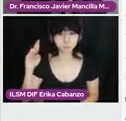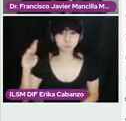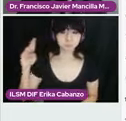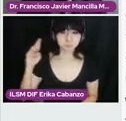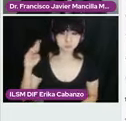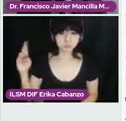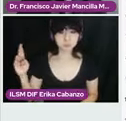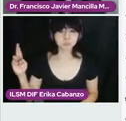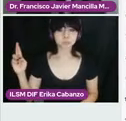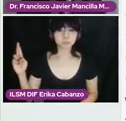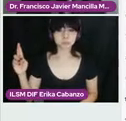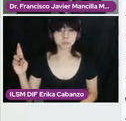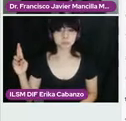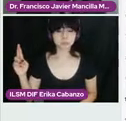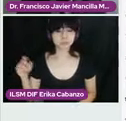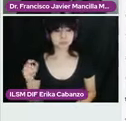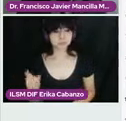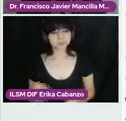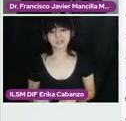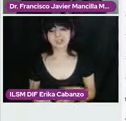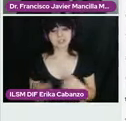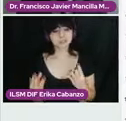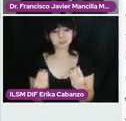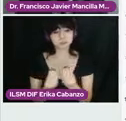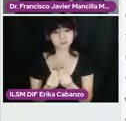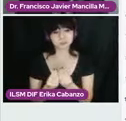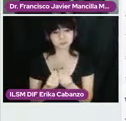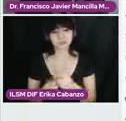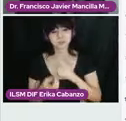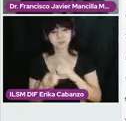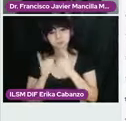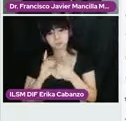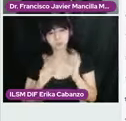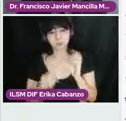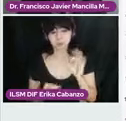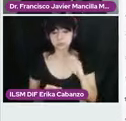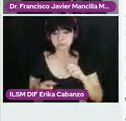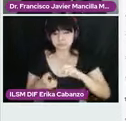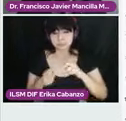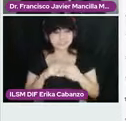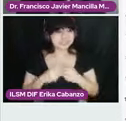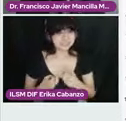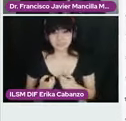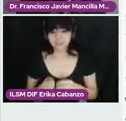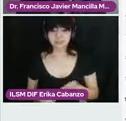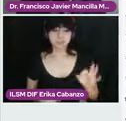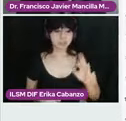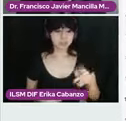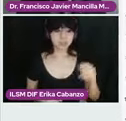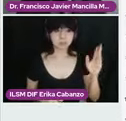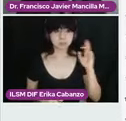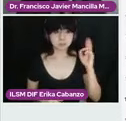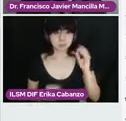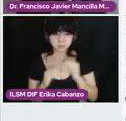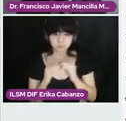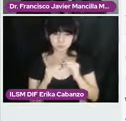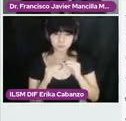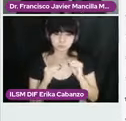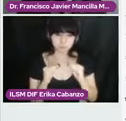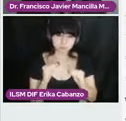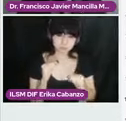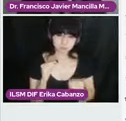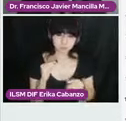le puede ir asociado a un proceso de depresión o ansiedad. Hay sonidos muy leves, pero hay sonidos que no los dejan dormir y esto les causa